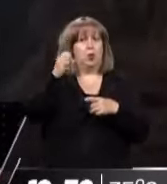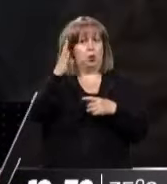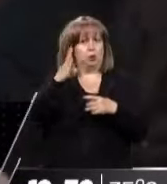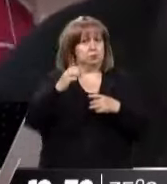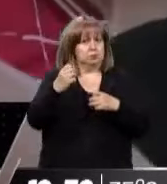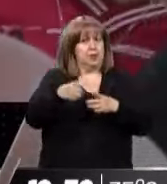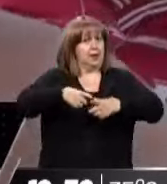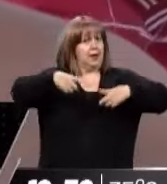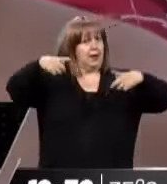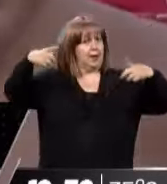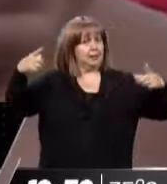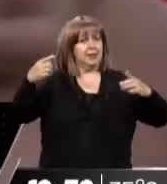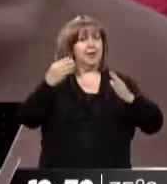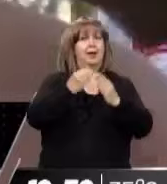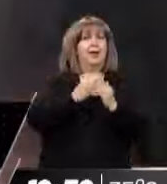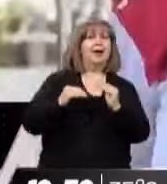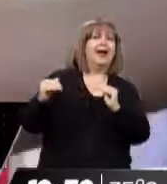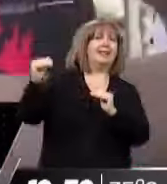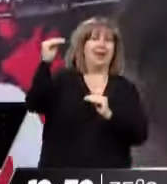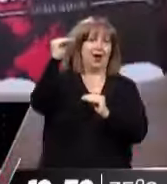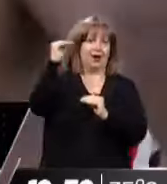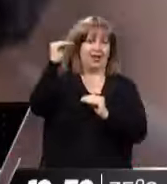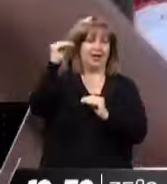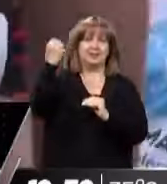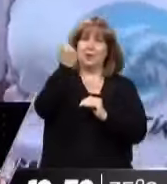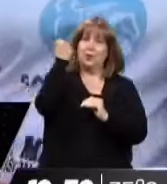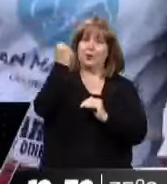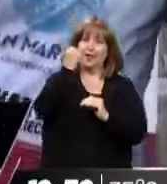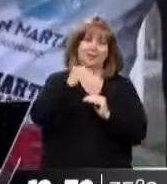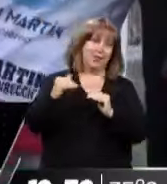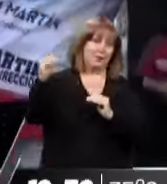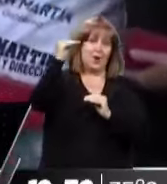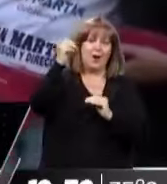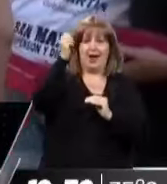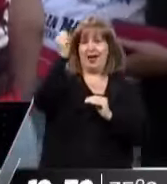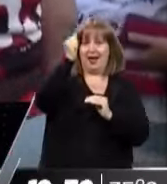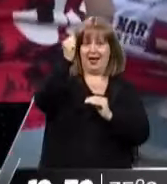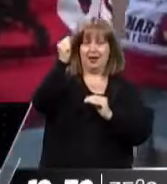que que es de otra categoría y vimos El Salto que teníamos que dar y bueno y el proceso está vigente